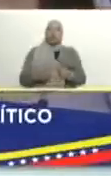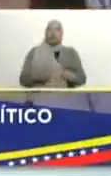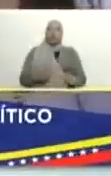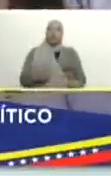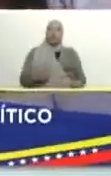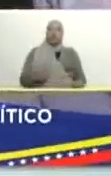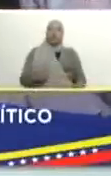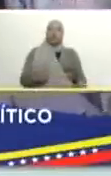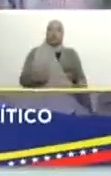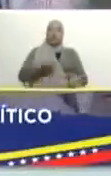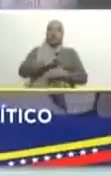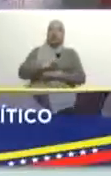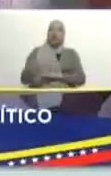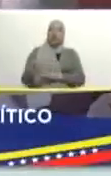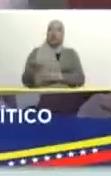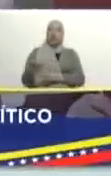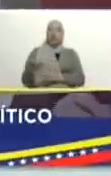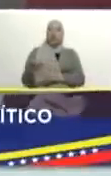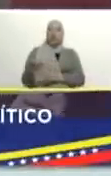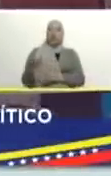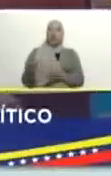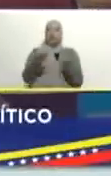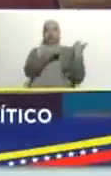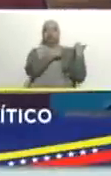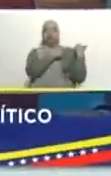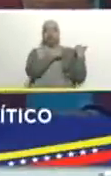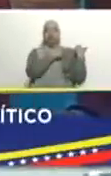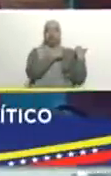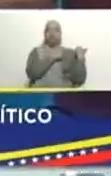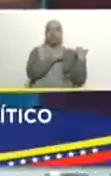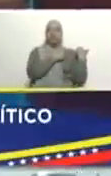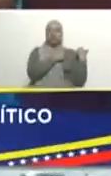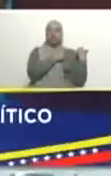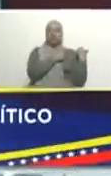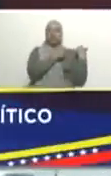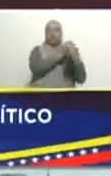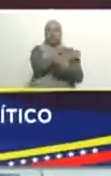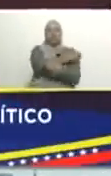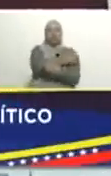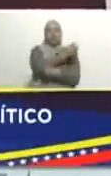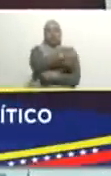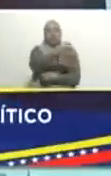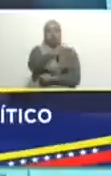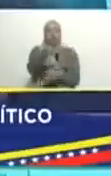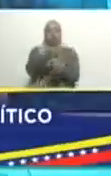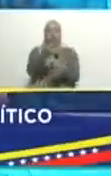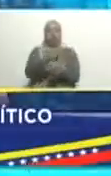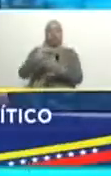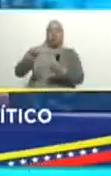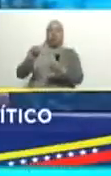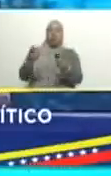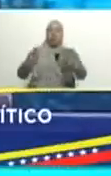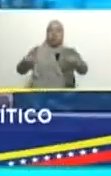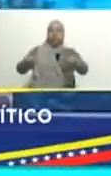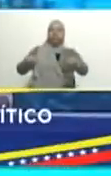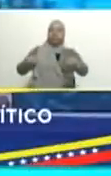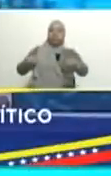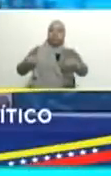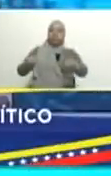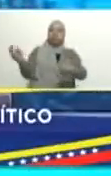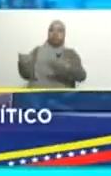Y se castigue a los responsables que pidieron sanciones contra Venezuela. Es un gran consenso, el tercer